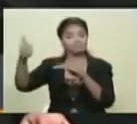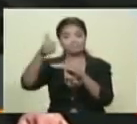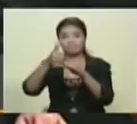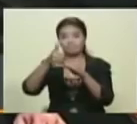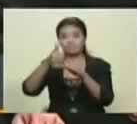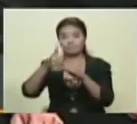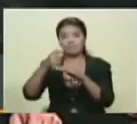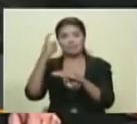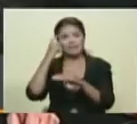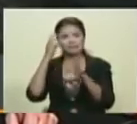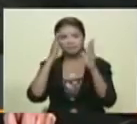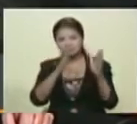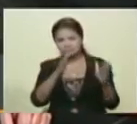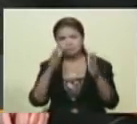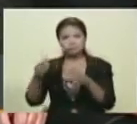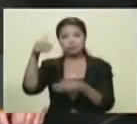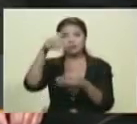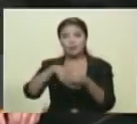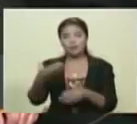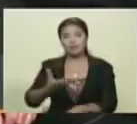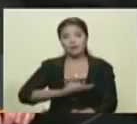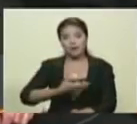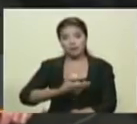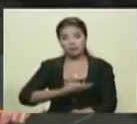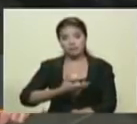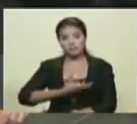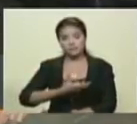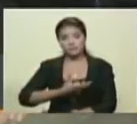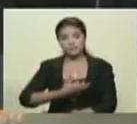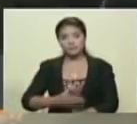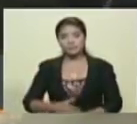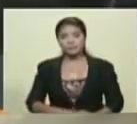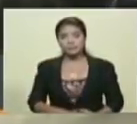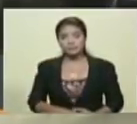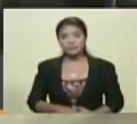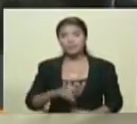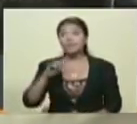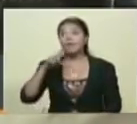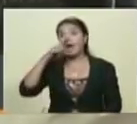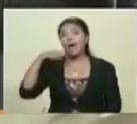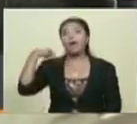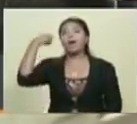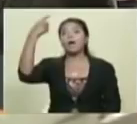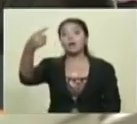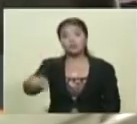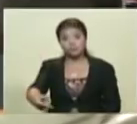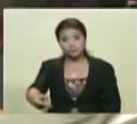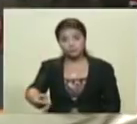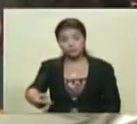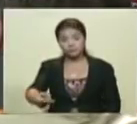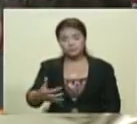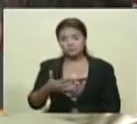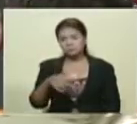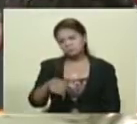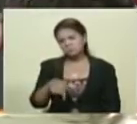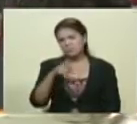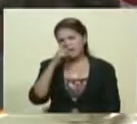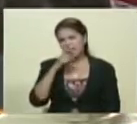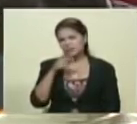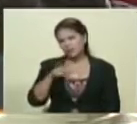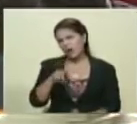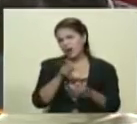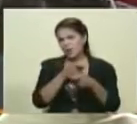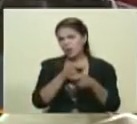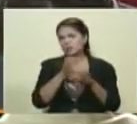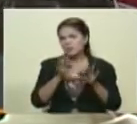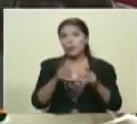Establecer la fecha de las elecciones de alcalde. Y el próximo año, ya para esta fecha, yo creo ya,